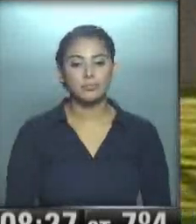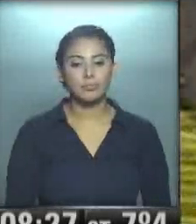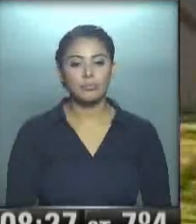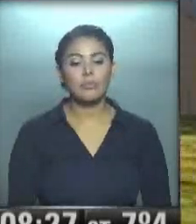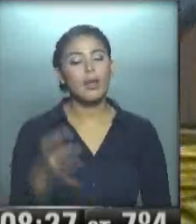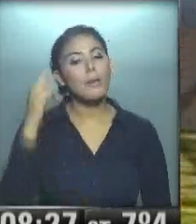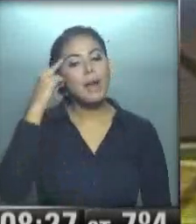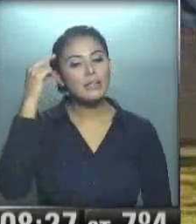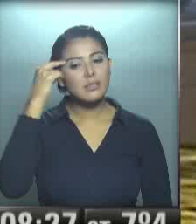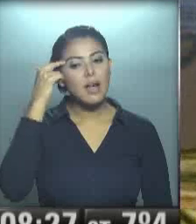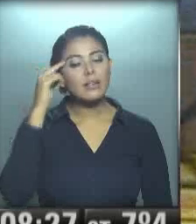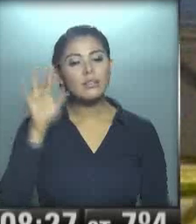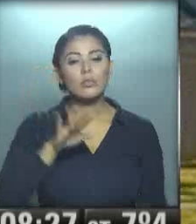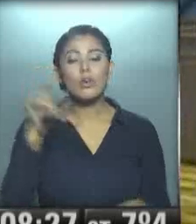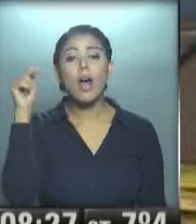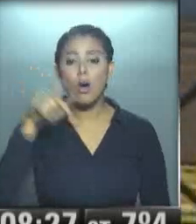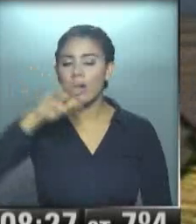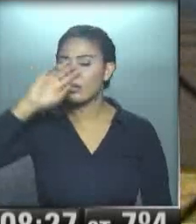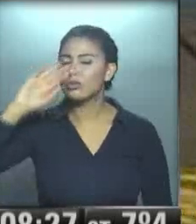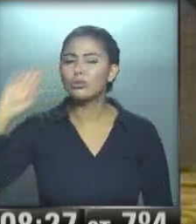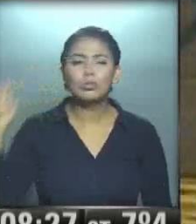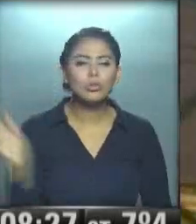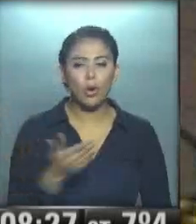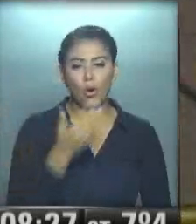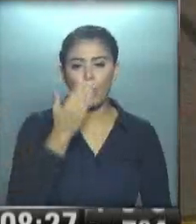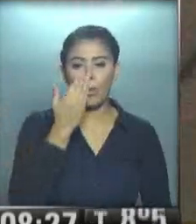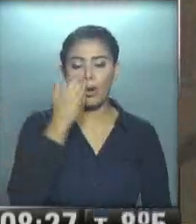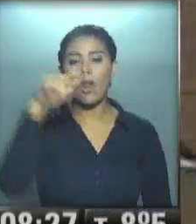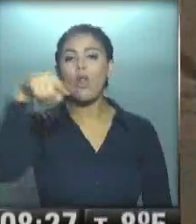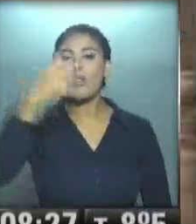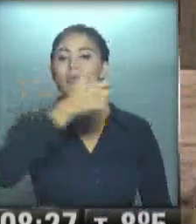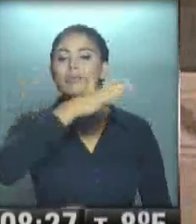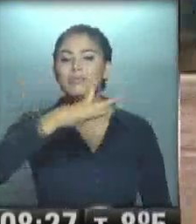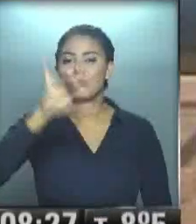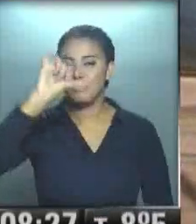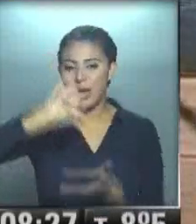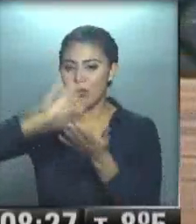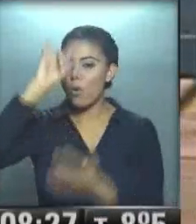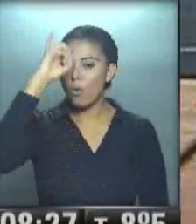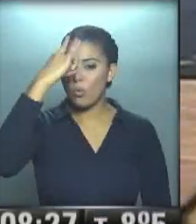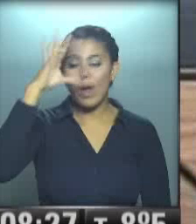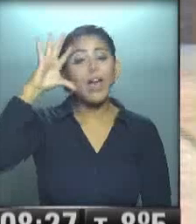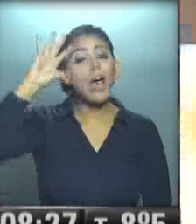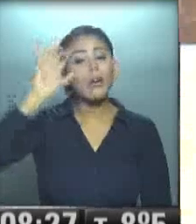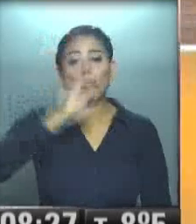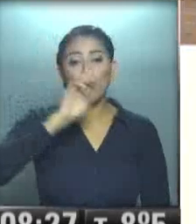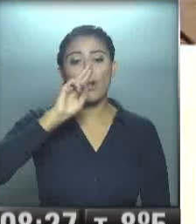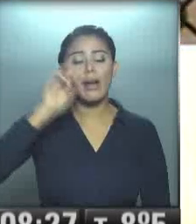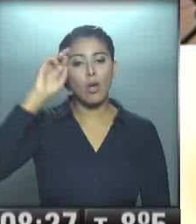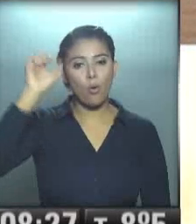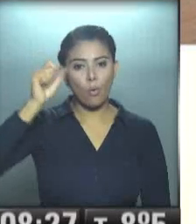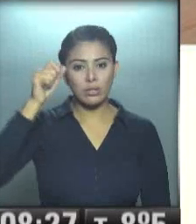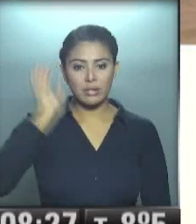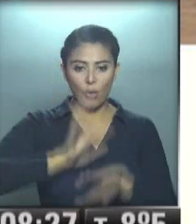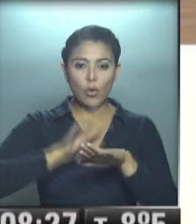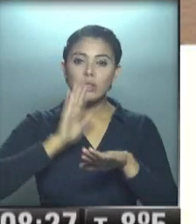hay que pensar en lo que está ocurriendo ahora todo absolutamente en la otra orilla en la República Oriental del Uruguay porque recordemos que la jueza que entiende en la